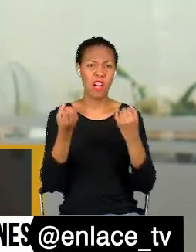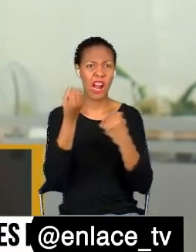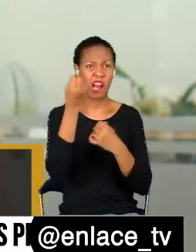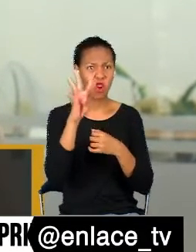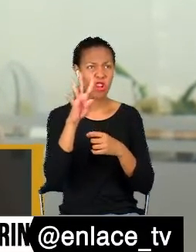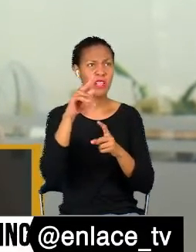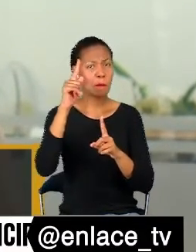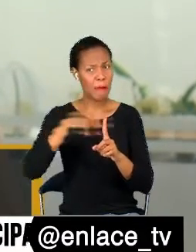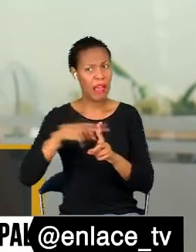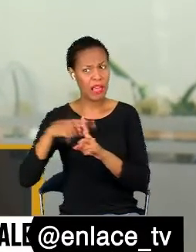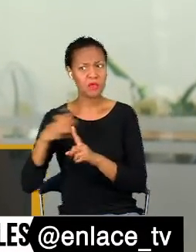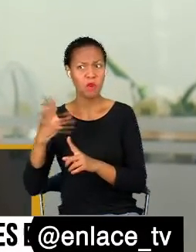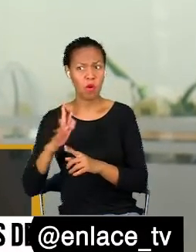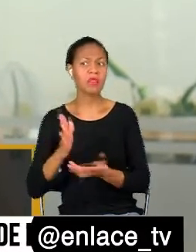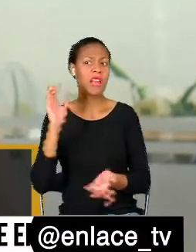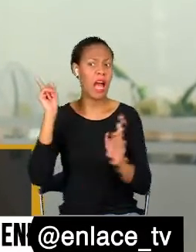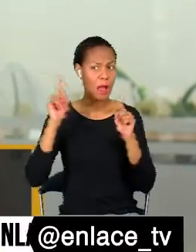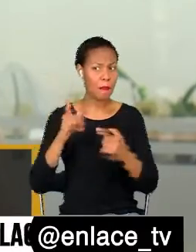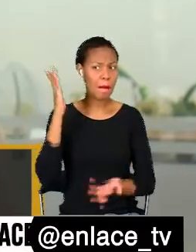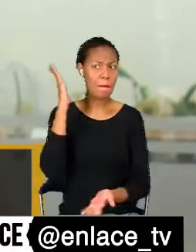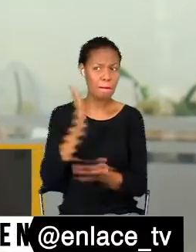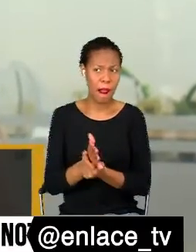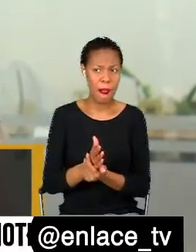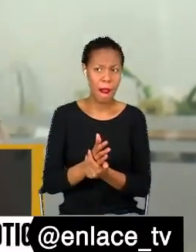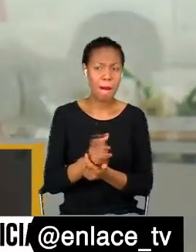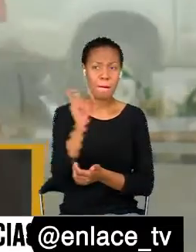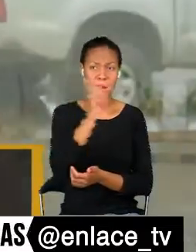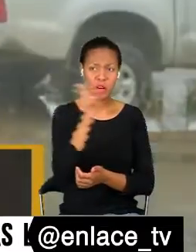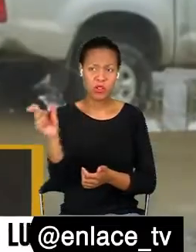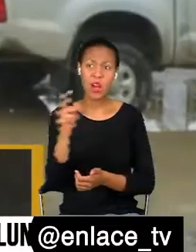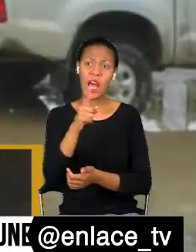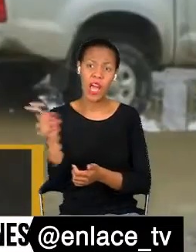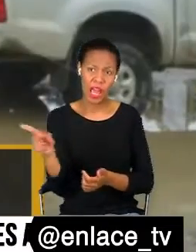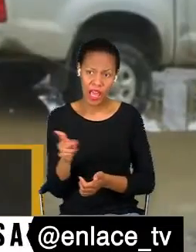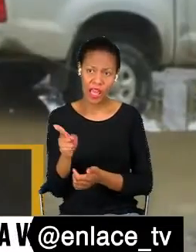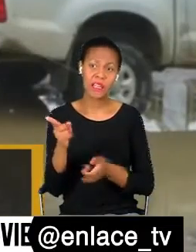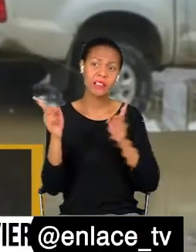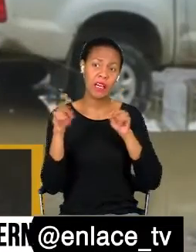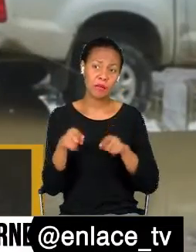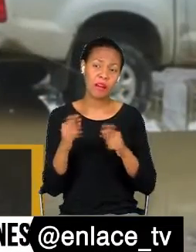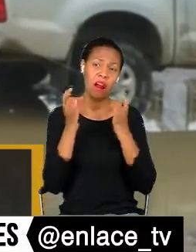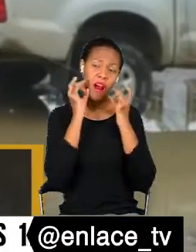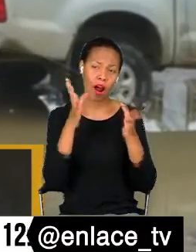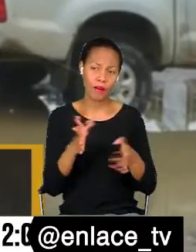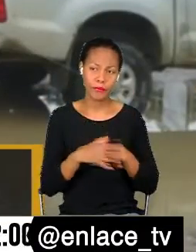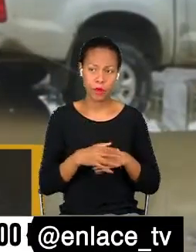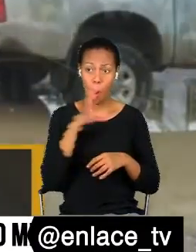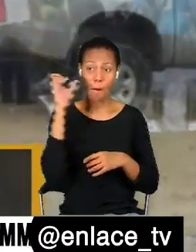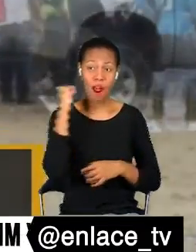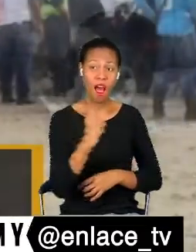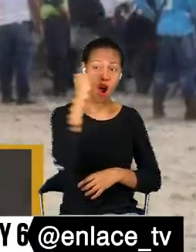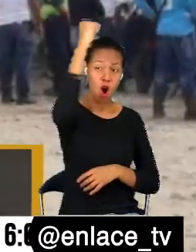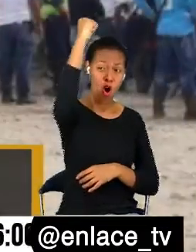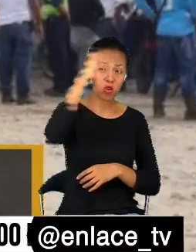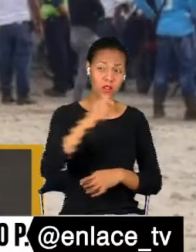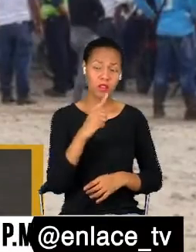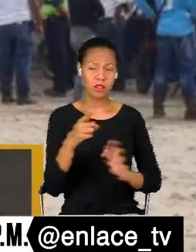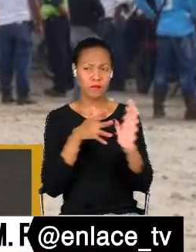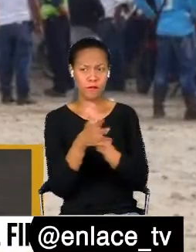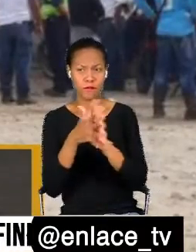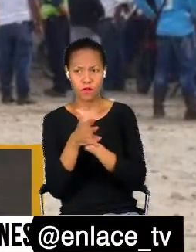hechos en donde resultaron lesionados 3 trabajadores con quemaduras bastante graves. El dirigente de la USO asegura que el sindicato sostiene un